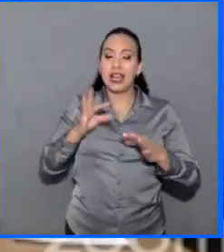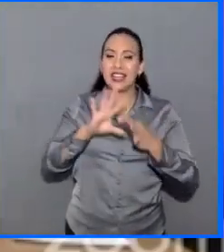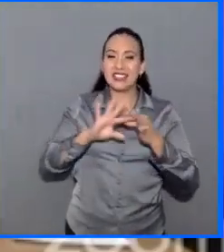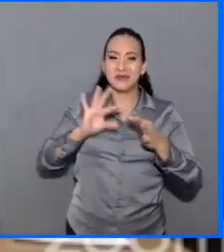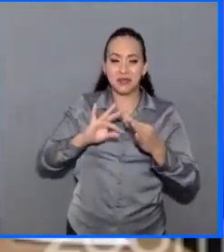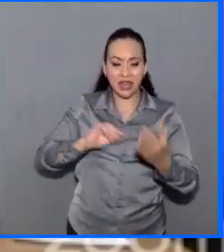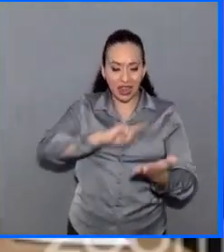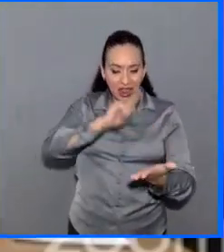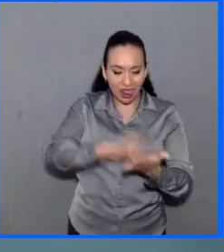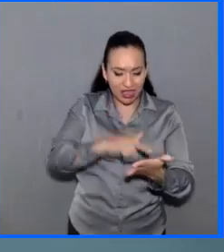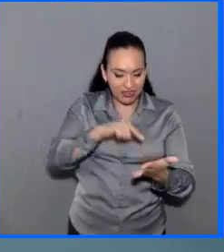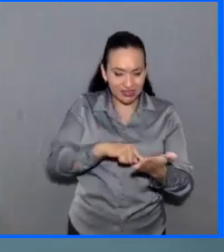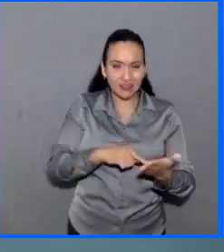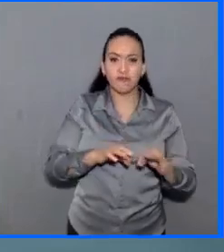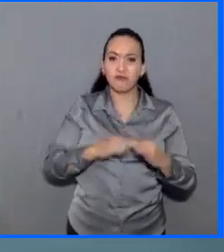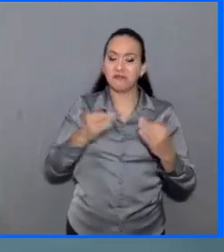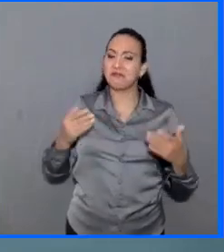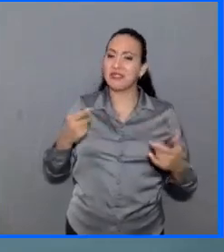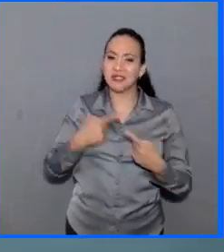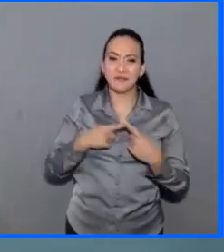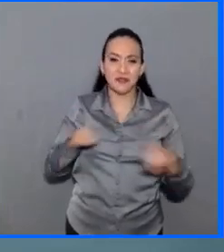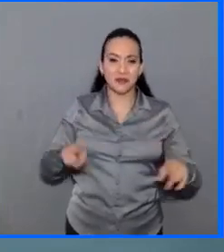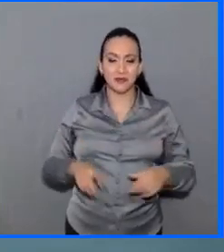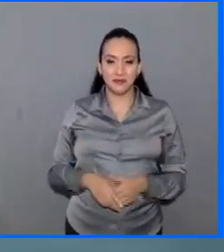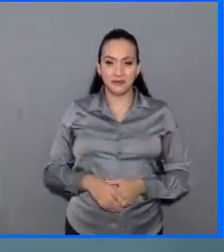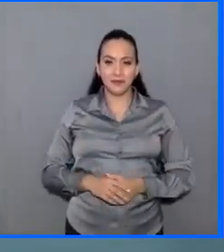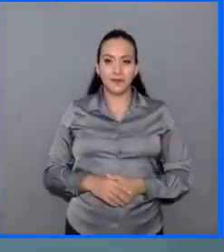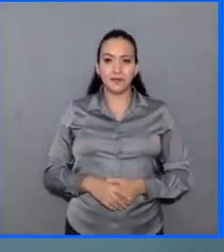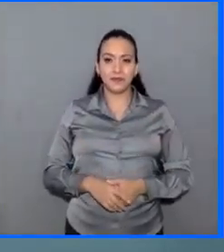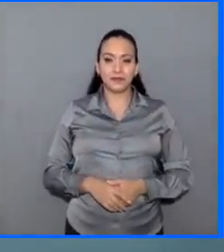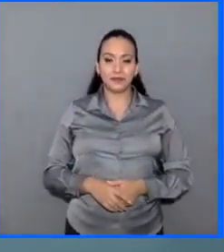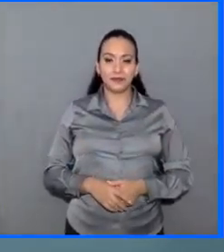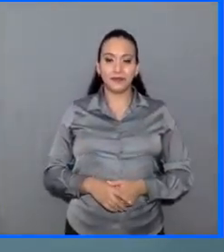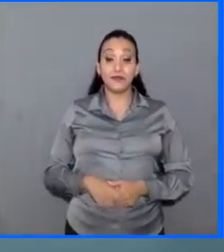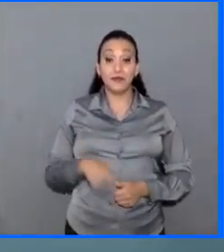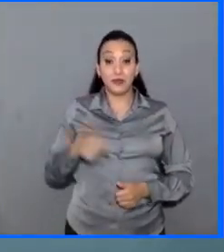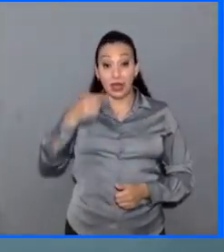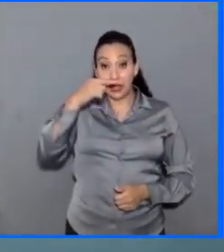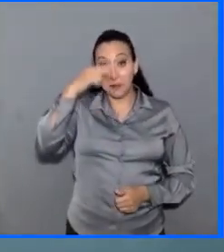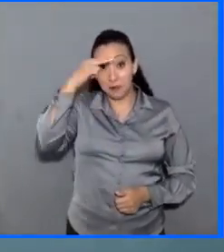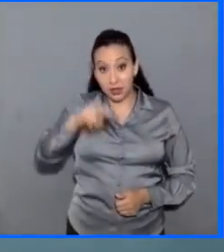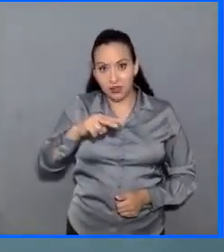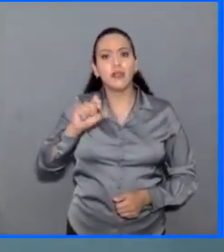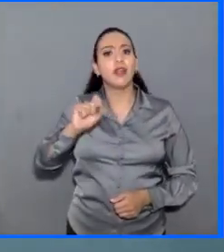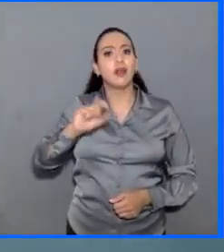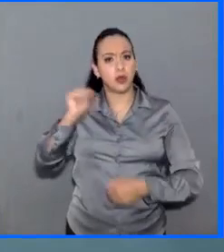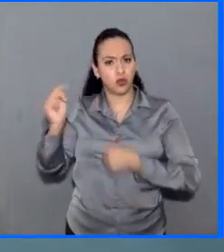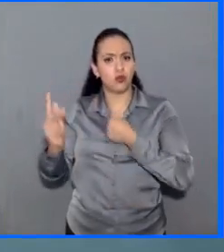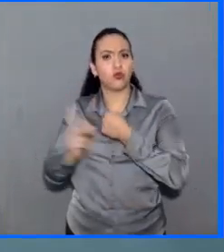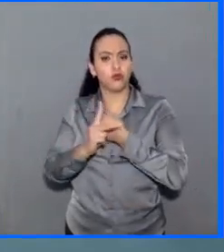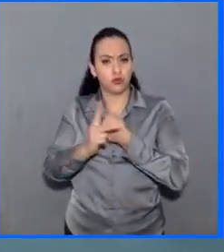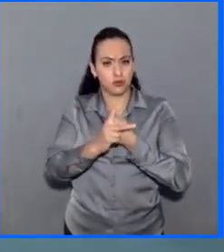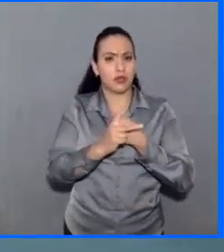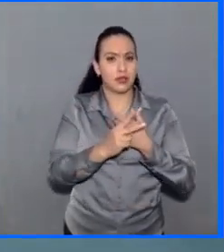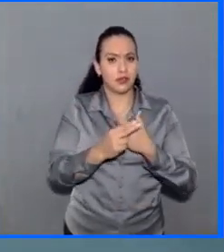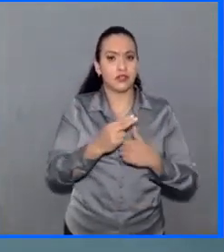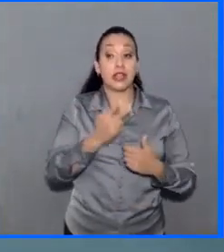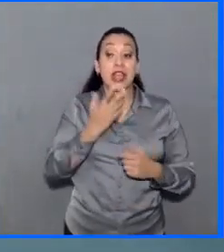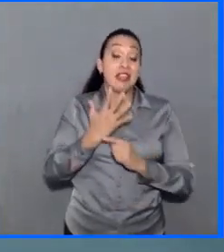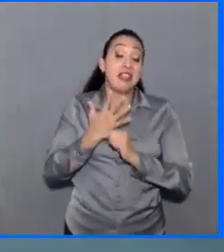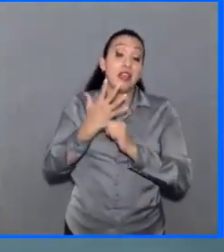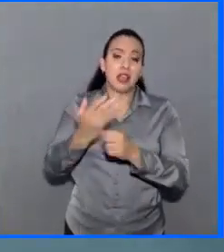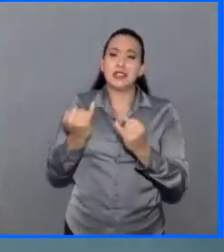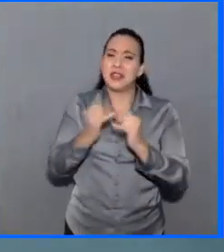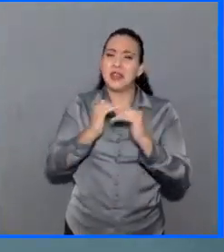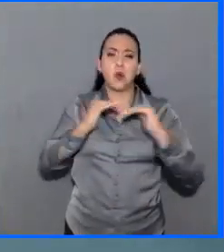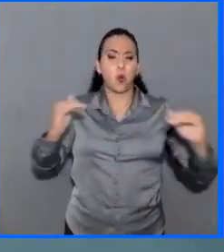el proceso. Se supone, no solamente en México, sino en todos los países que se jactan de ser democráticos, las personas que